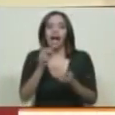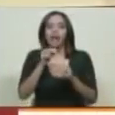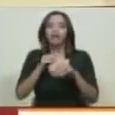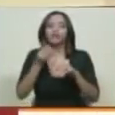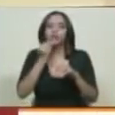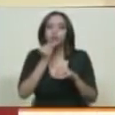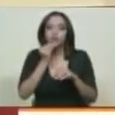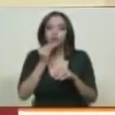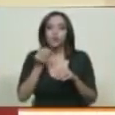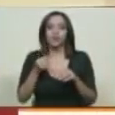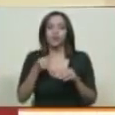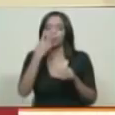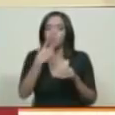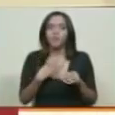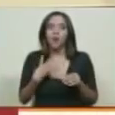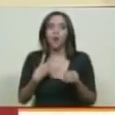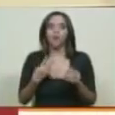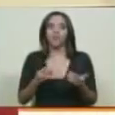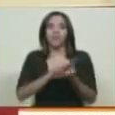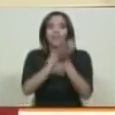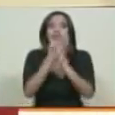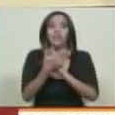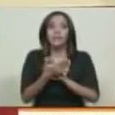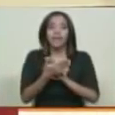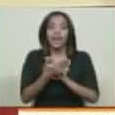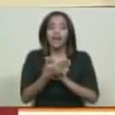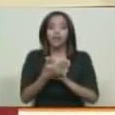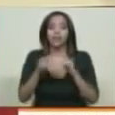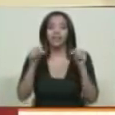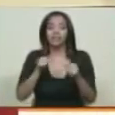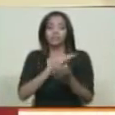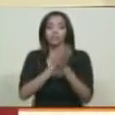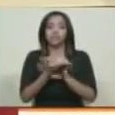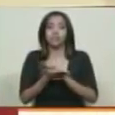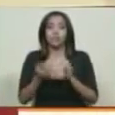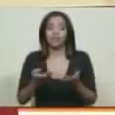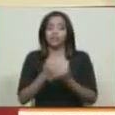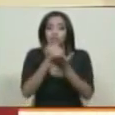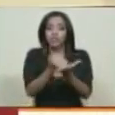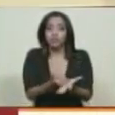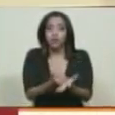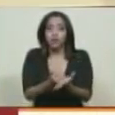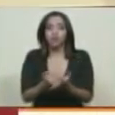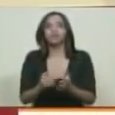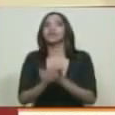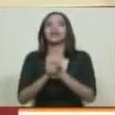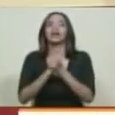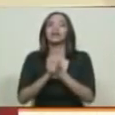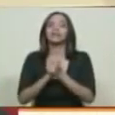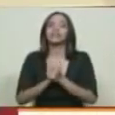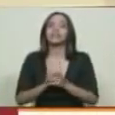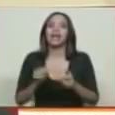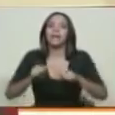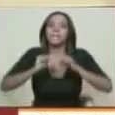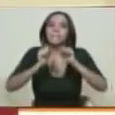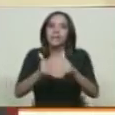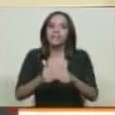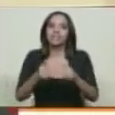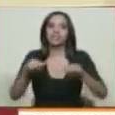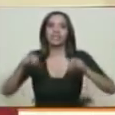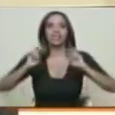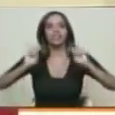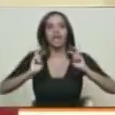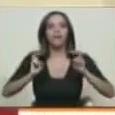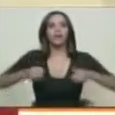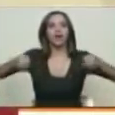recursos la comida. Los tipos se la eliminaron, ¿sí? Porque eso solo volaron, porque eso era un subsidio. Las compañeras empiezan con el tema de las ollas